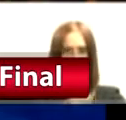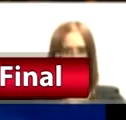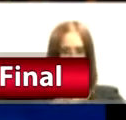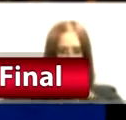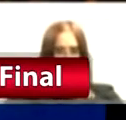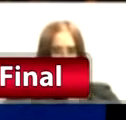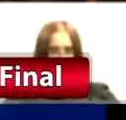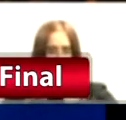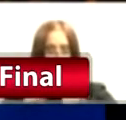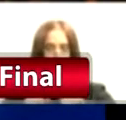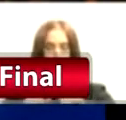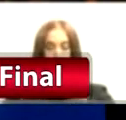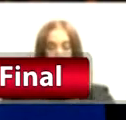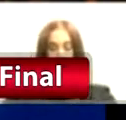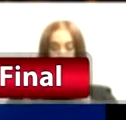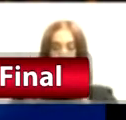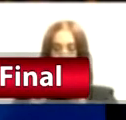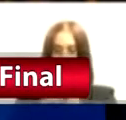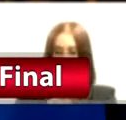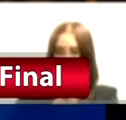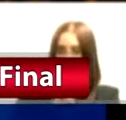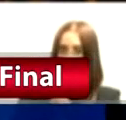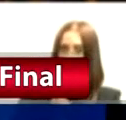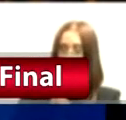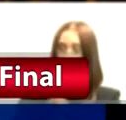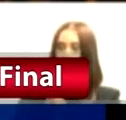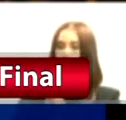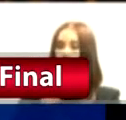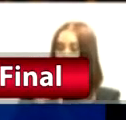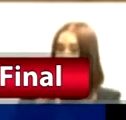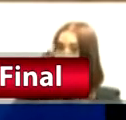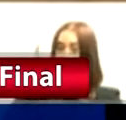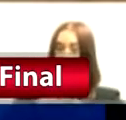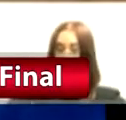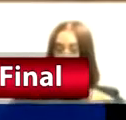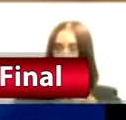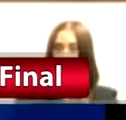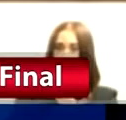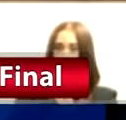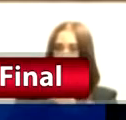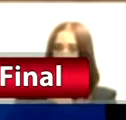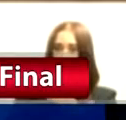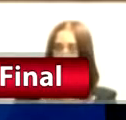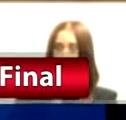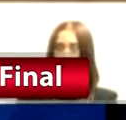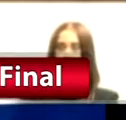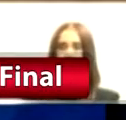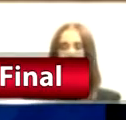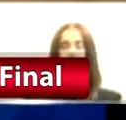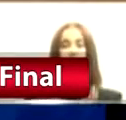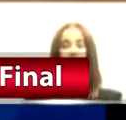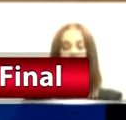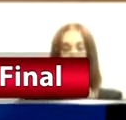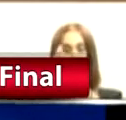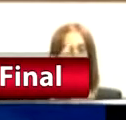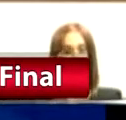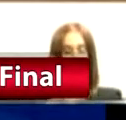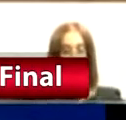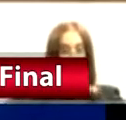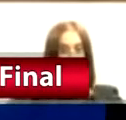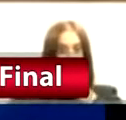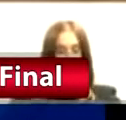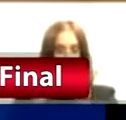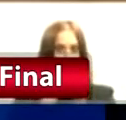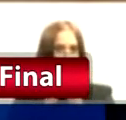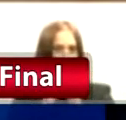cualquier conflicto, en especial en las zonas de alta fragilidad. La ocurrencia de fenómenos naturales y eventos